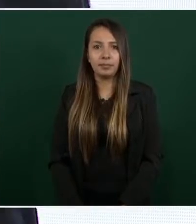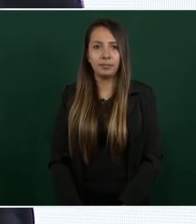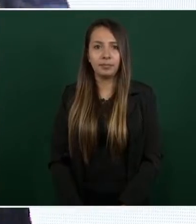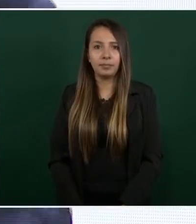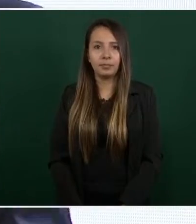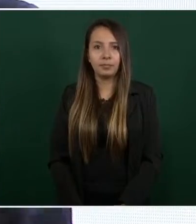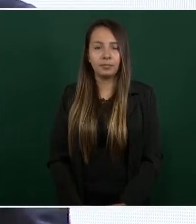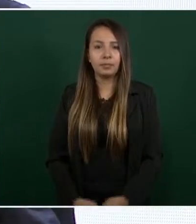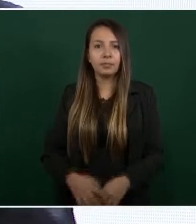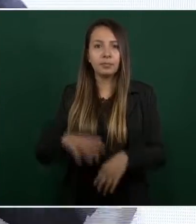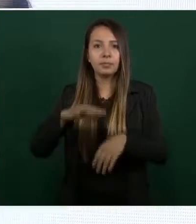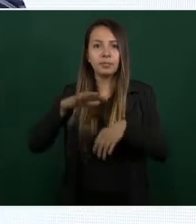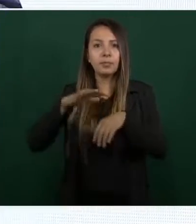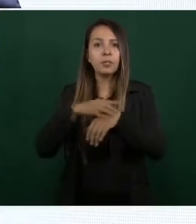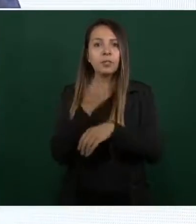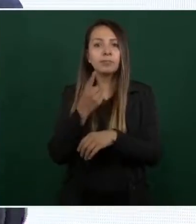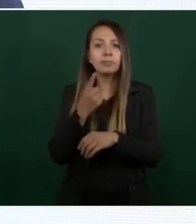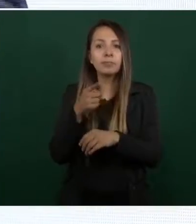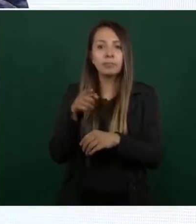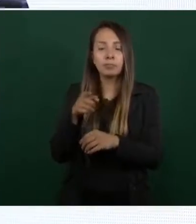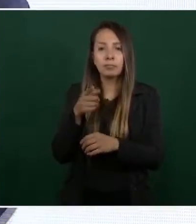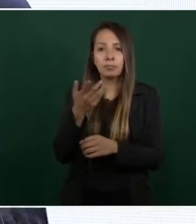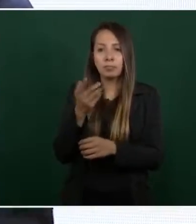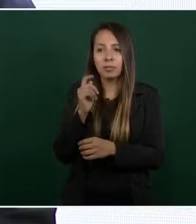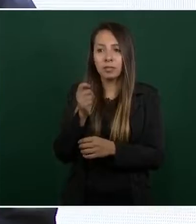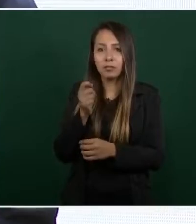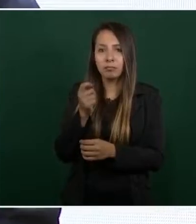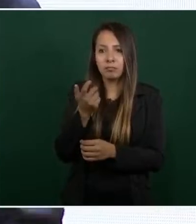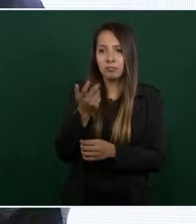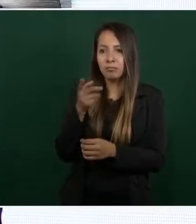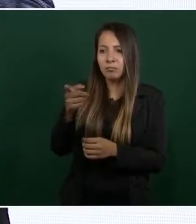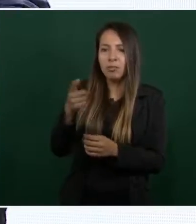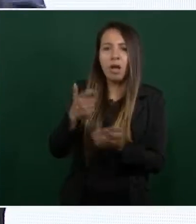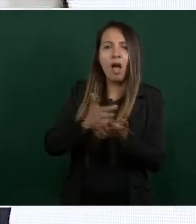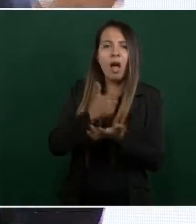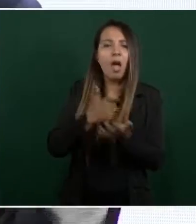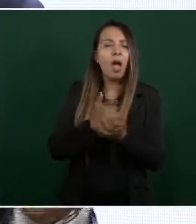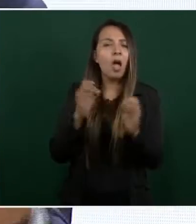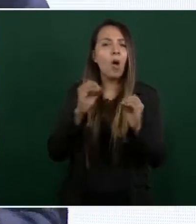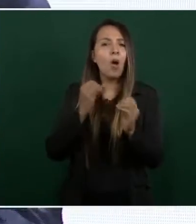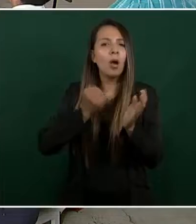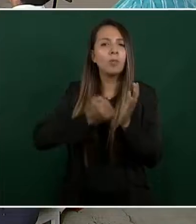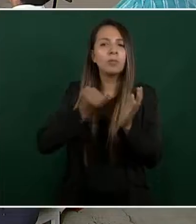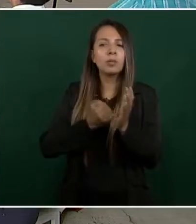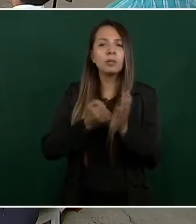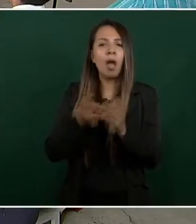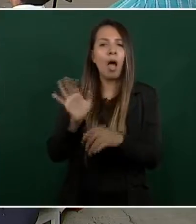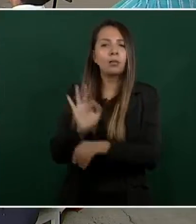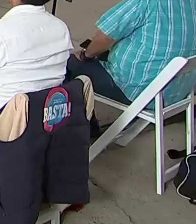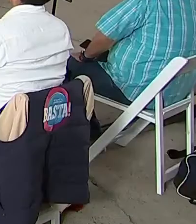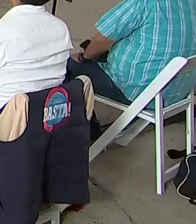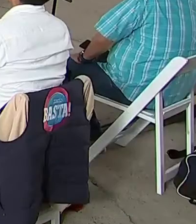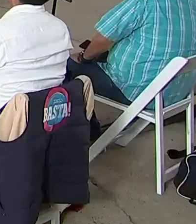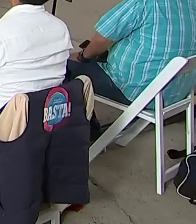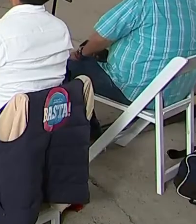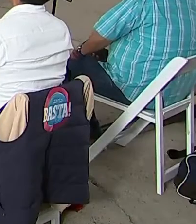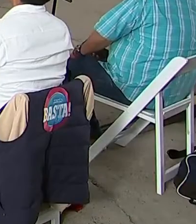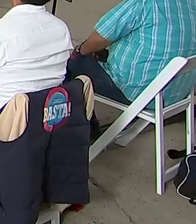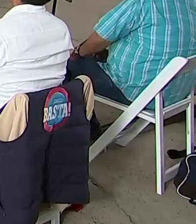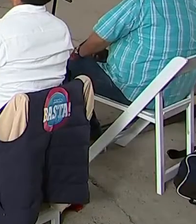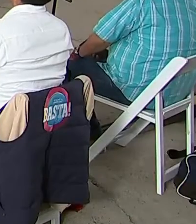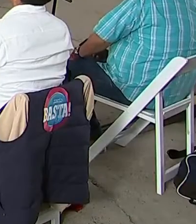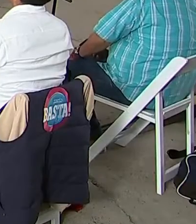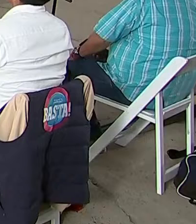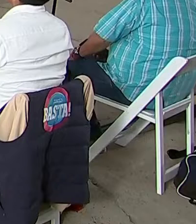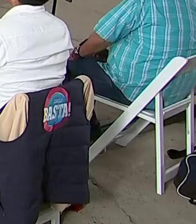por tomar la decisión de cobrarles a los que no pagaban, a los que tenían privilegios fiscales? En el tiempo que llevo